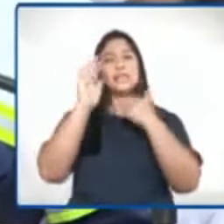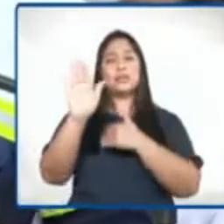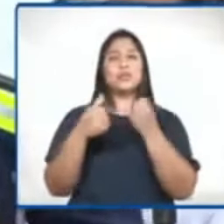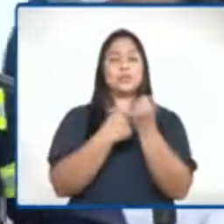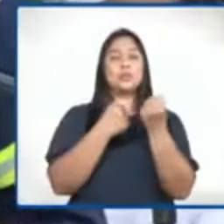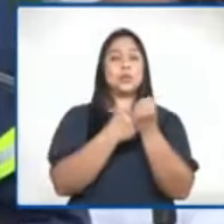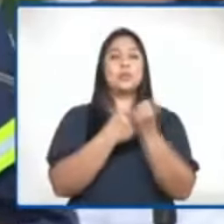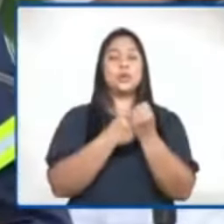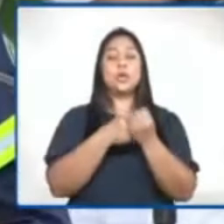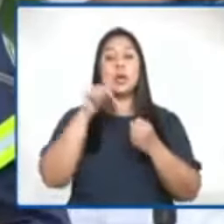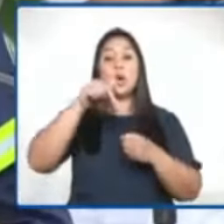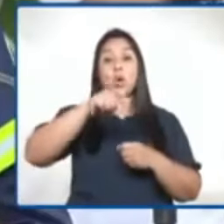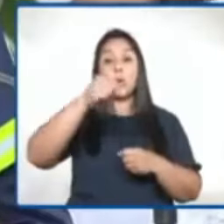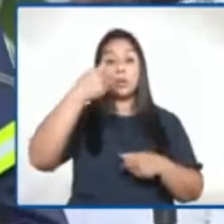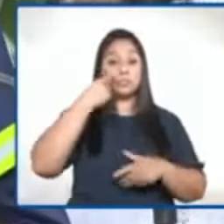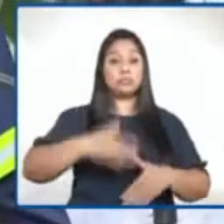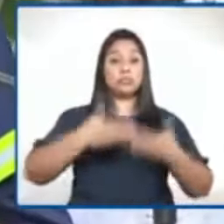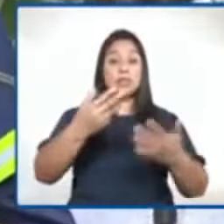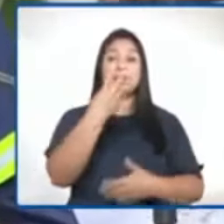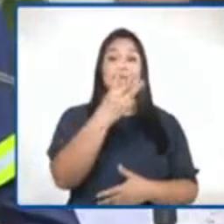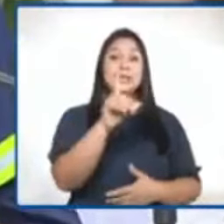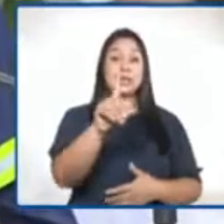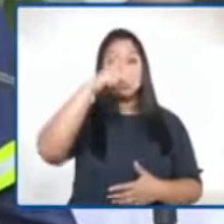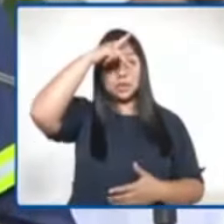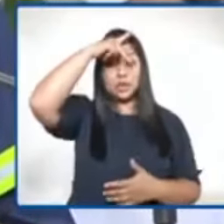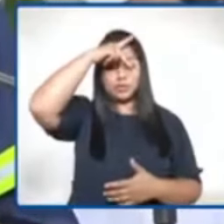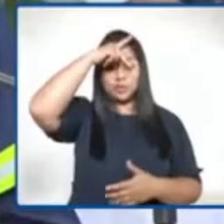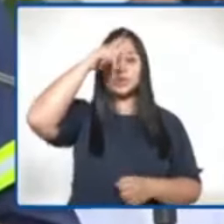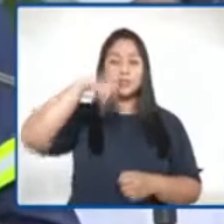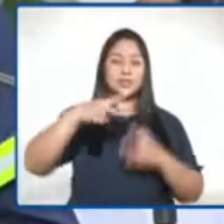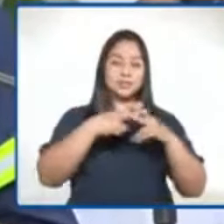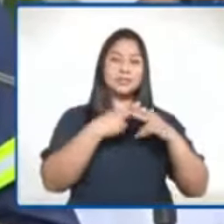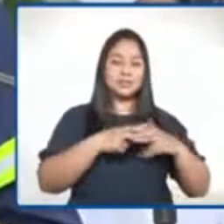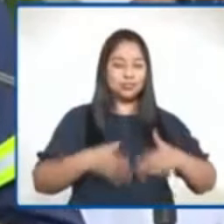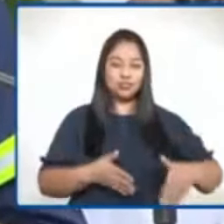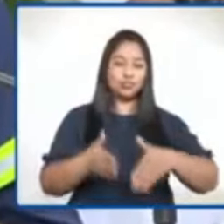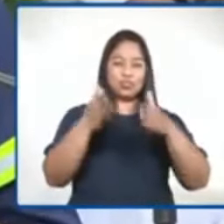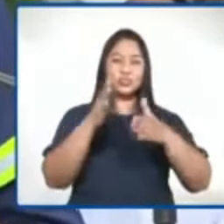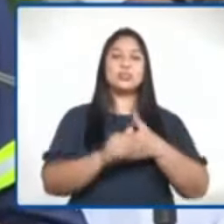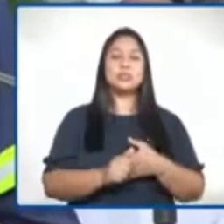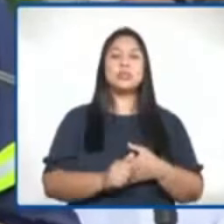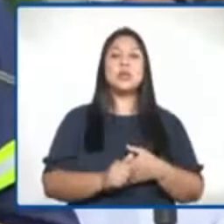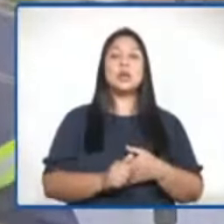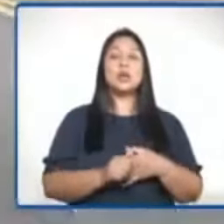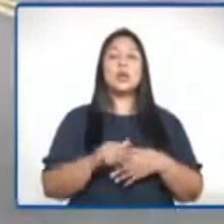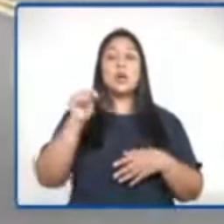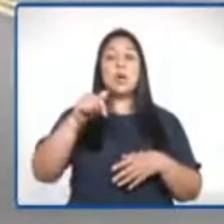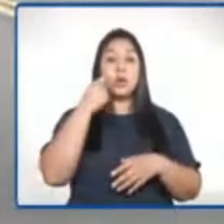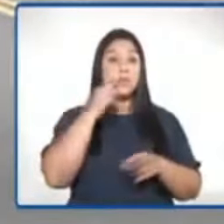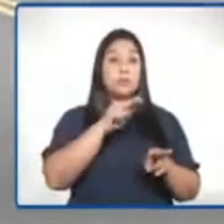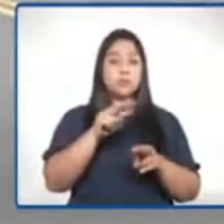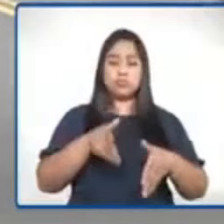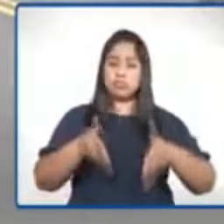apoyo. El día de hoy entregamos 31 kilómetros de reposición de la cinta asfáltica. Hoy podemos ver una carretera en